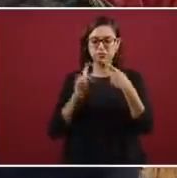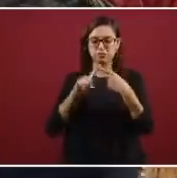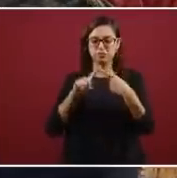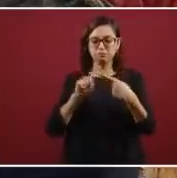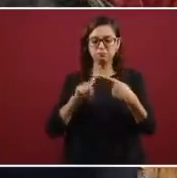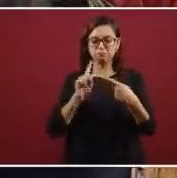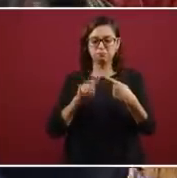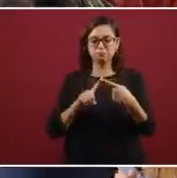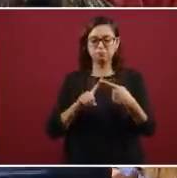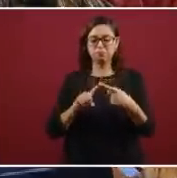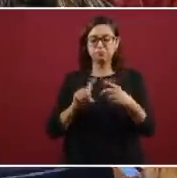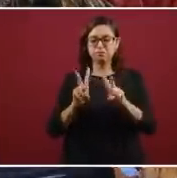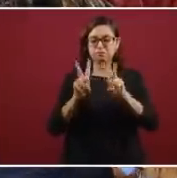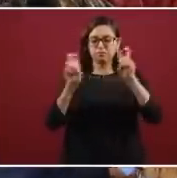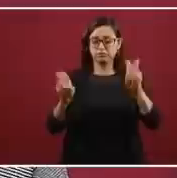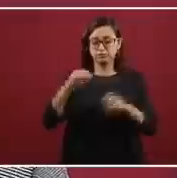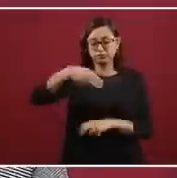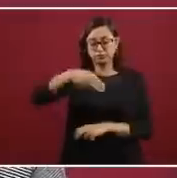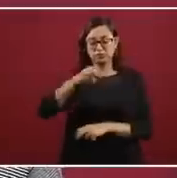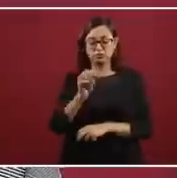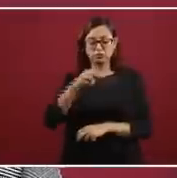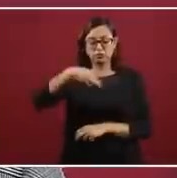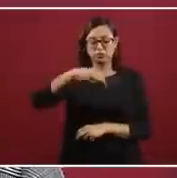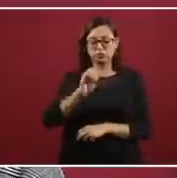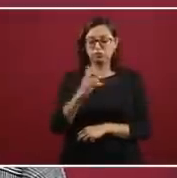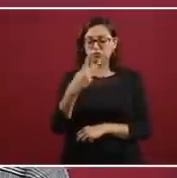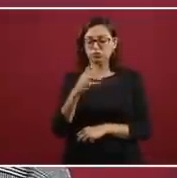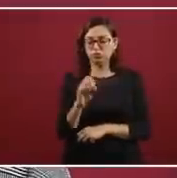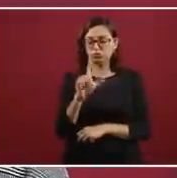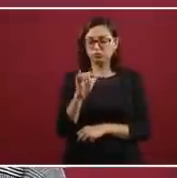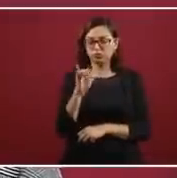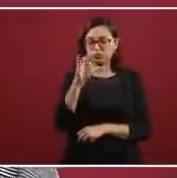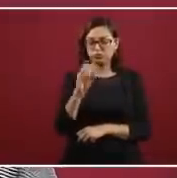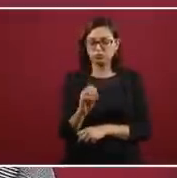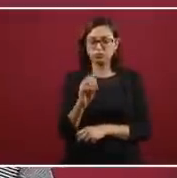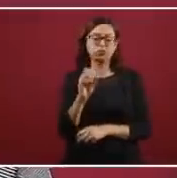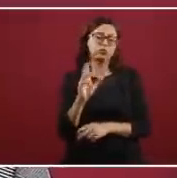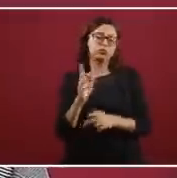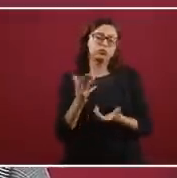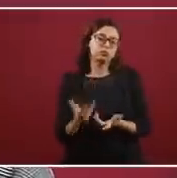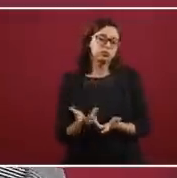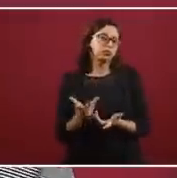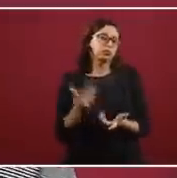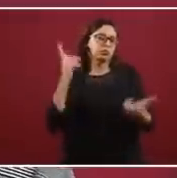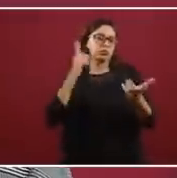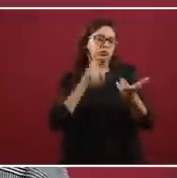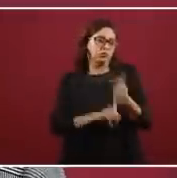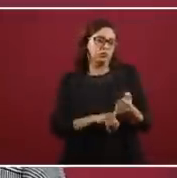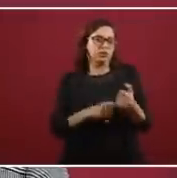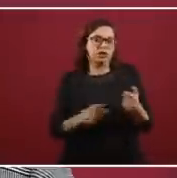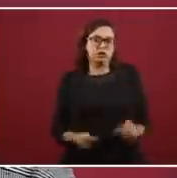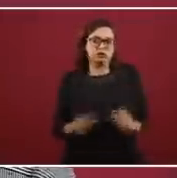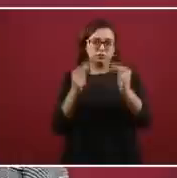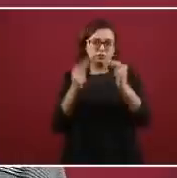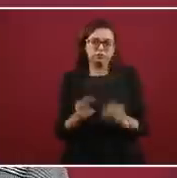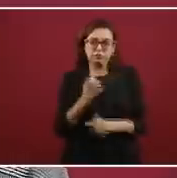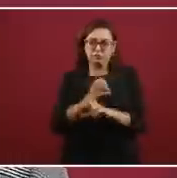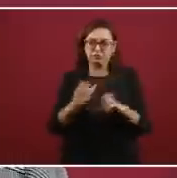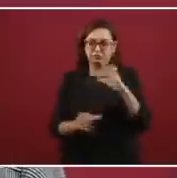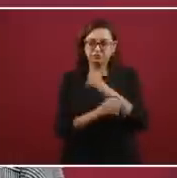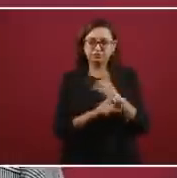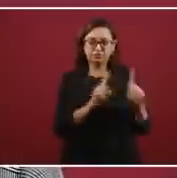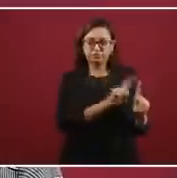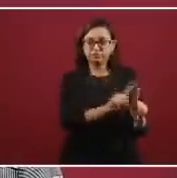estructura oligopólica de algunos en algunos mercados de bienes básicos y en general de otros